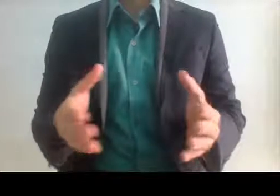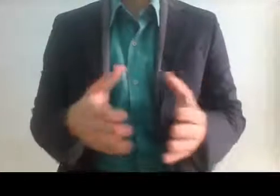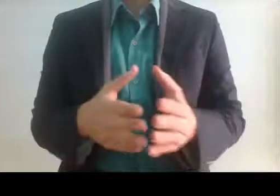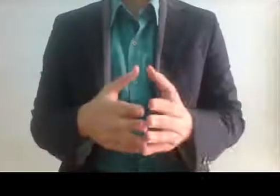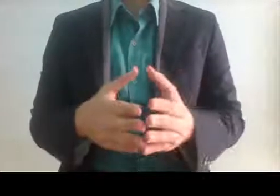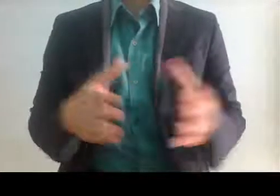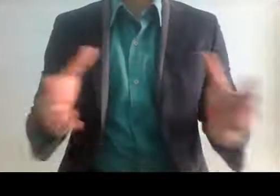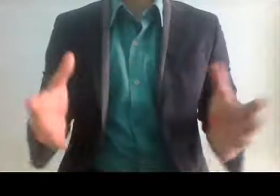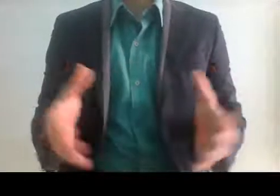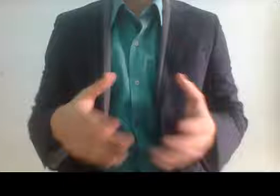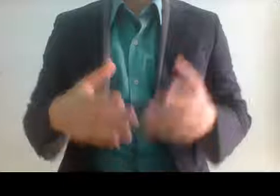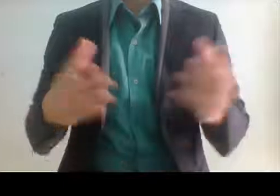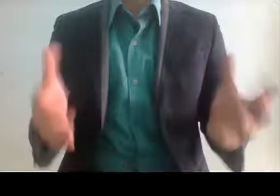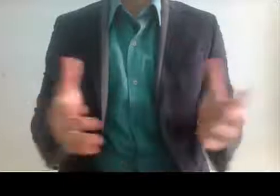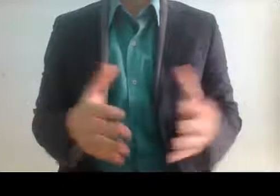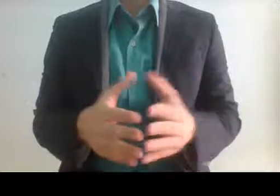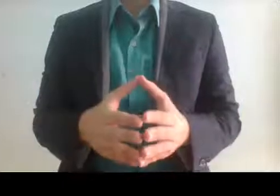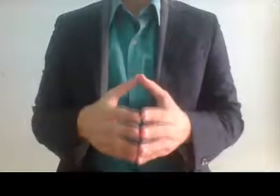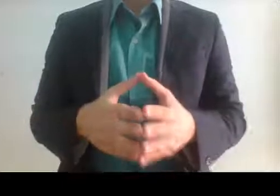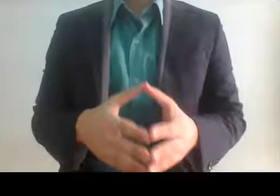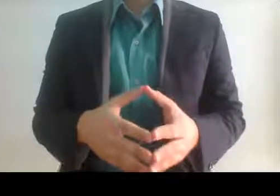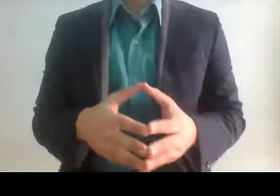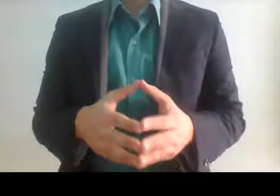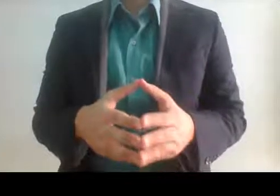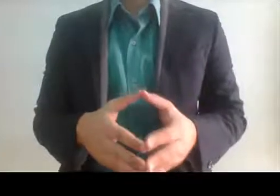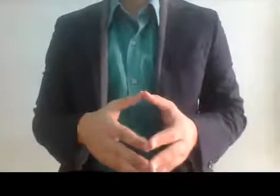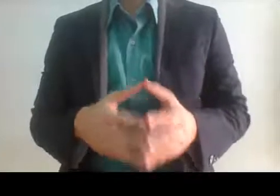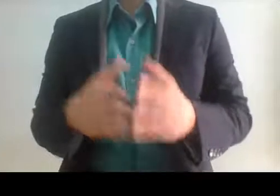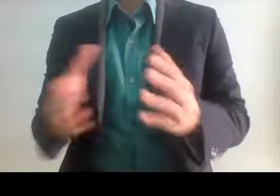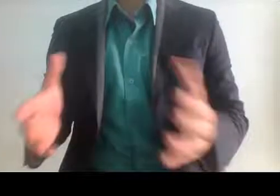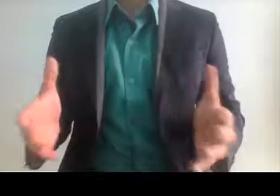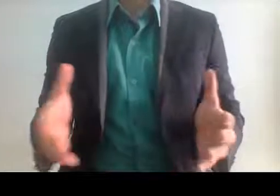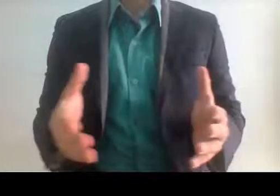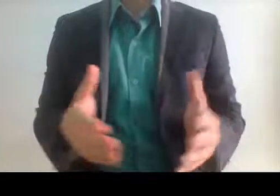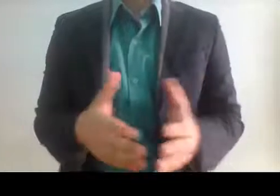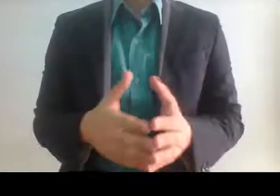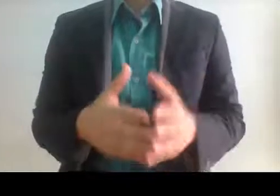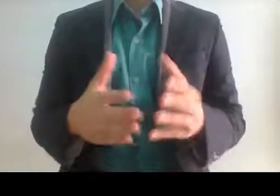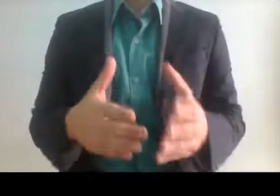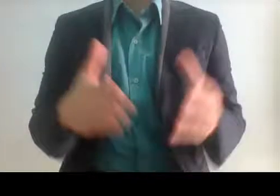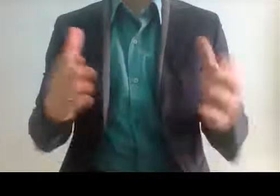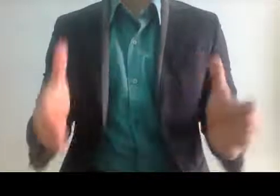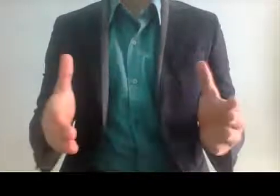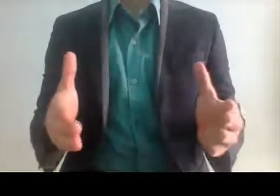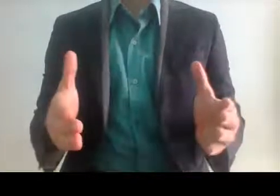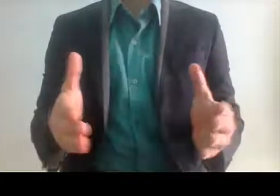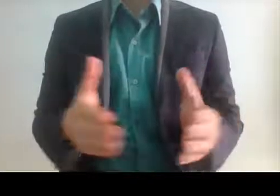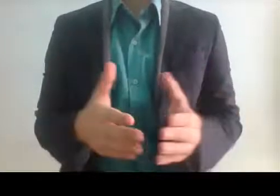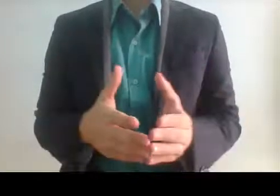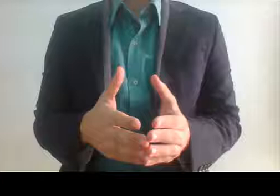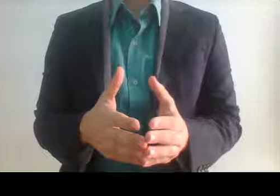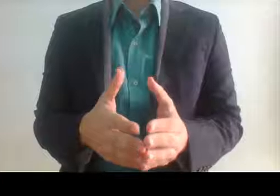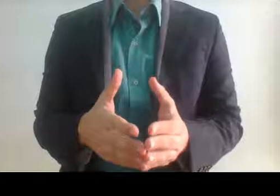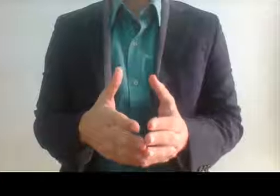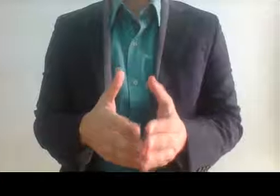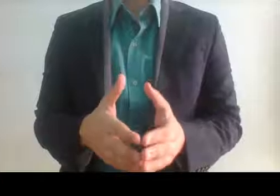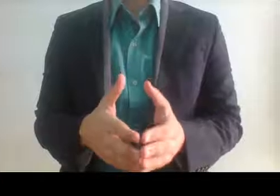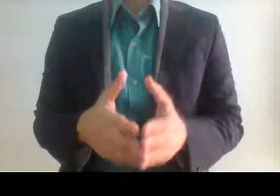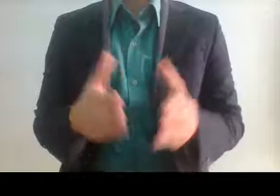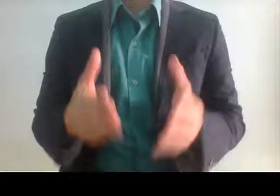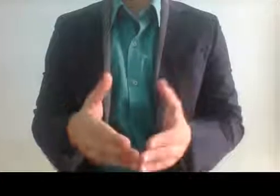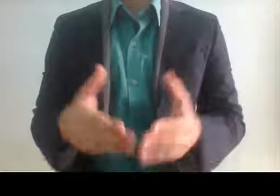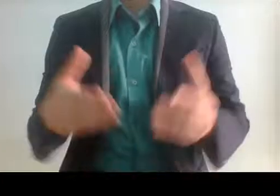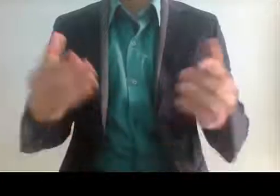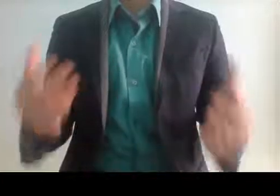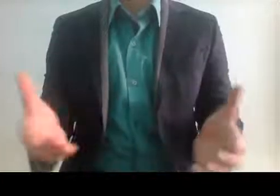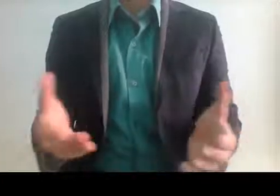encuentran con ellos, terminarán con una sentencia bastante grande. Entonces, ¿qué es lo que hicieron? Pues dejarlo abandonado, lo cual es bastante excelente porque ese tipo de sustancias